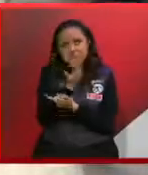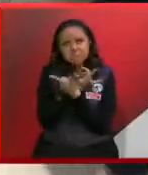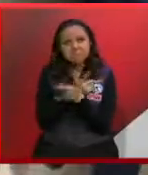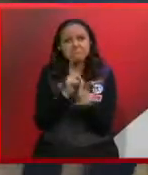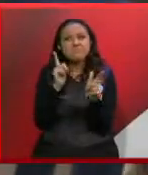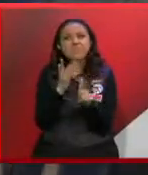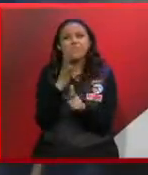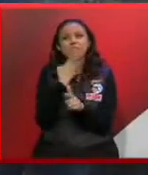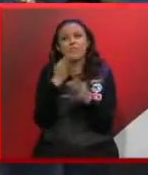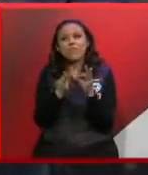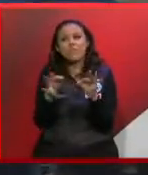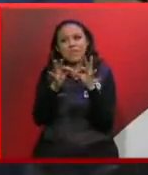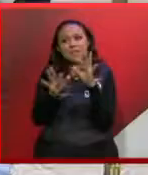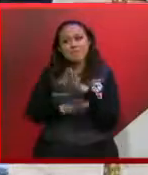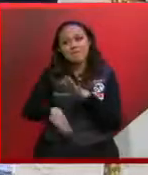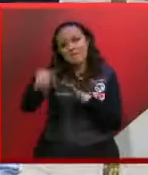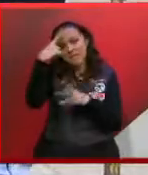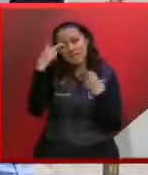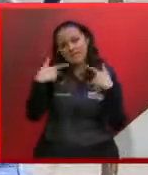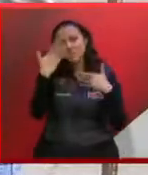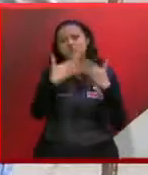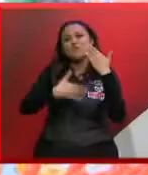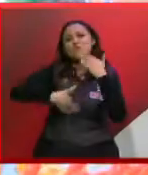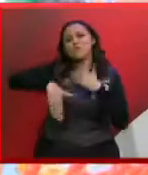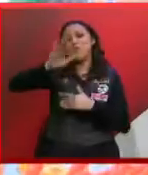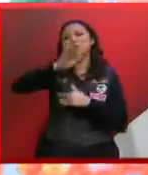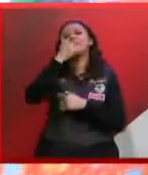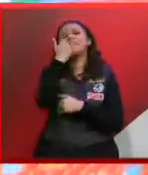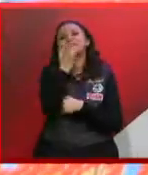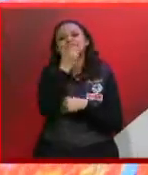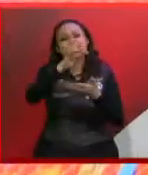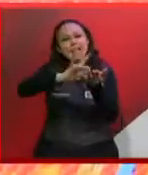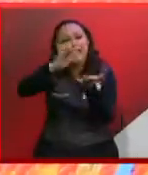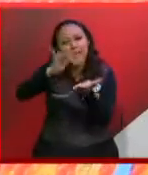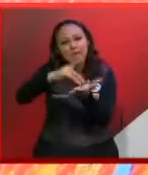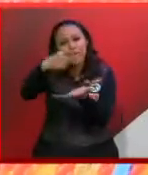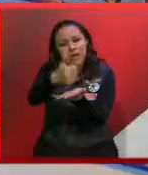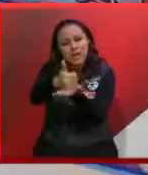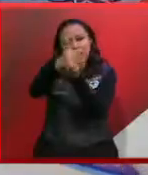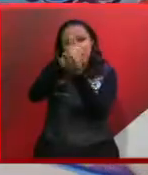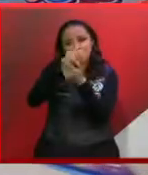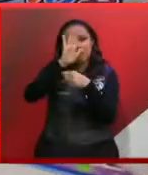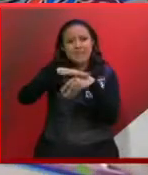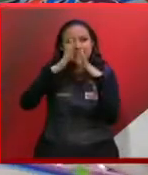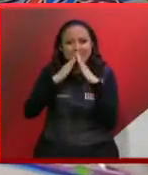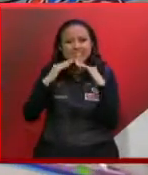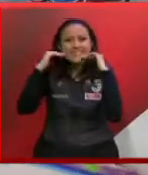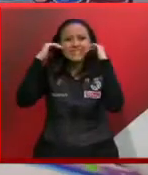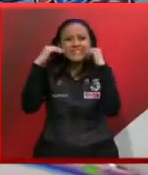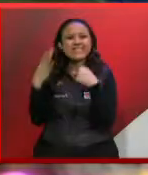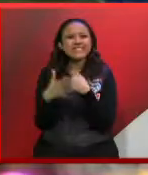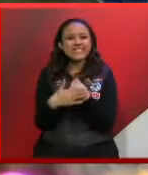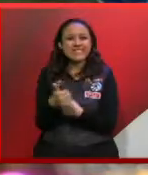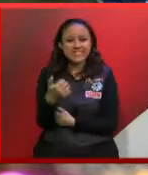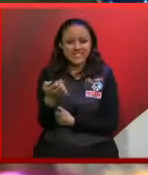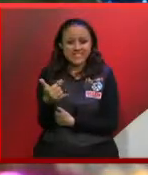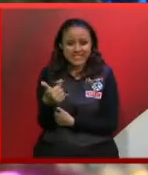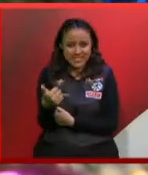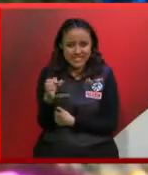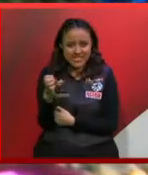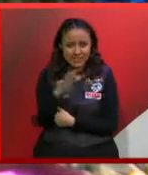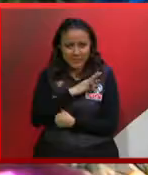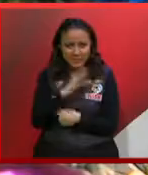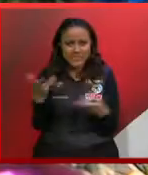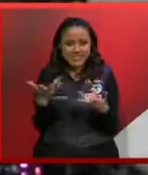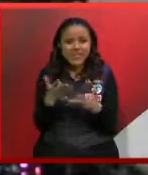son la base para formar personas de éxito, por lo que agradecemos su apoyo para poder generar millones de sonrisas este próximo 6 de enero.